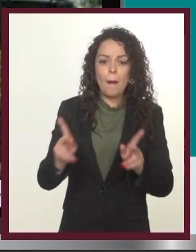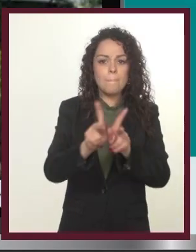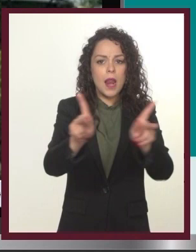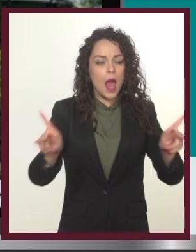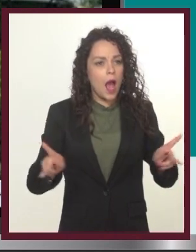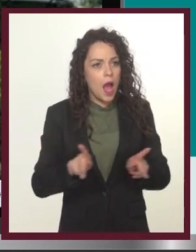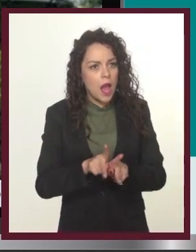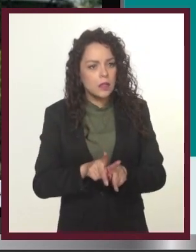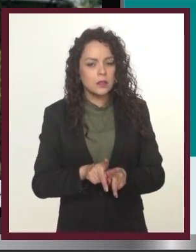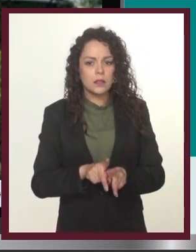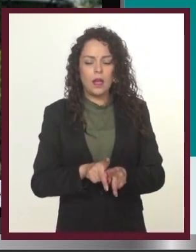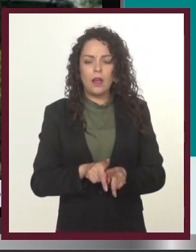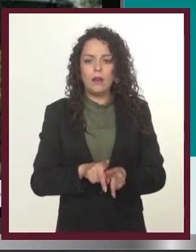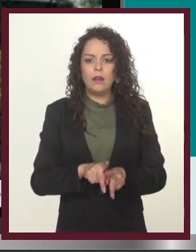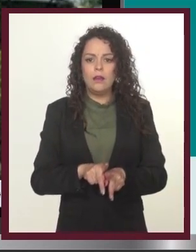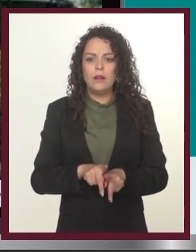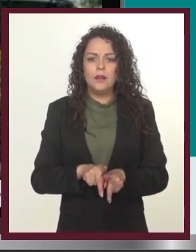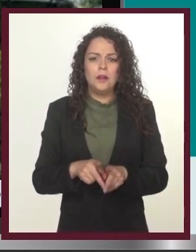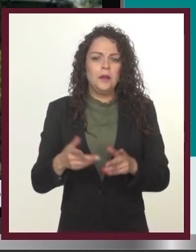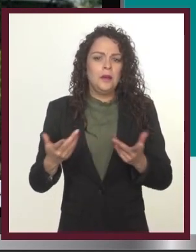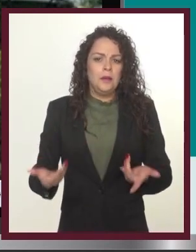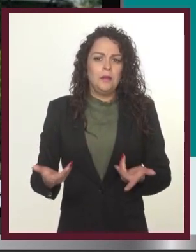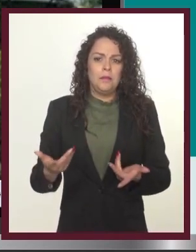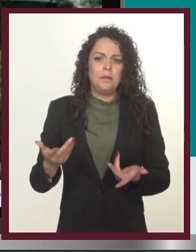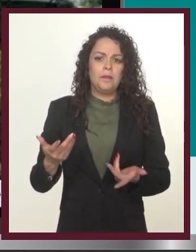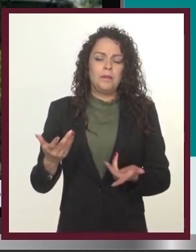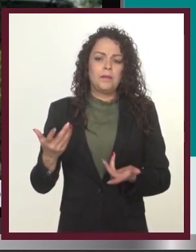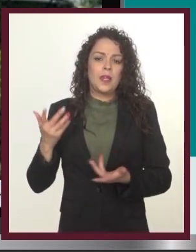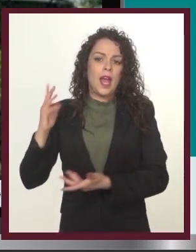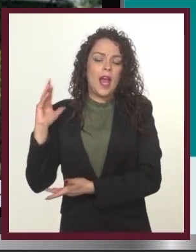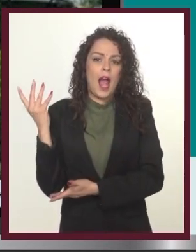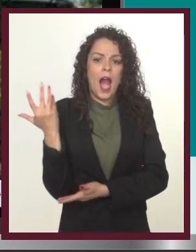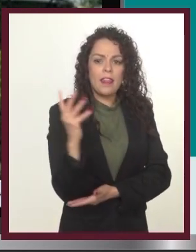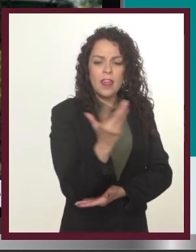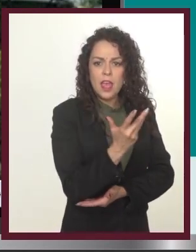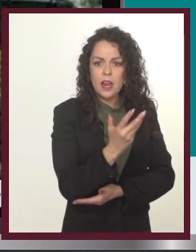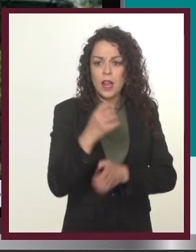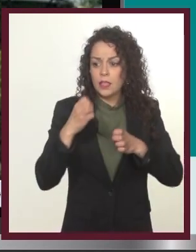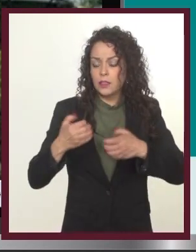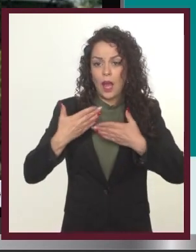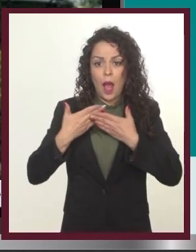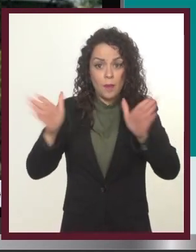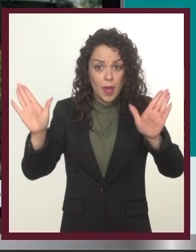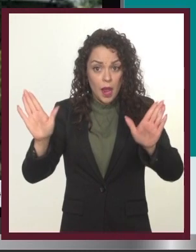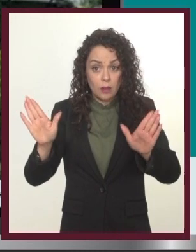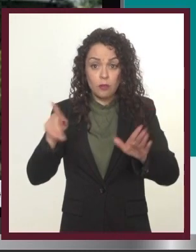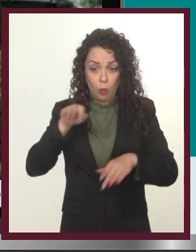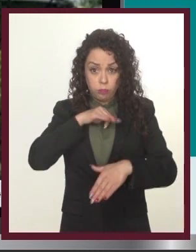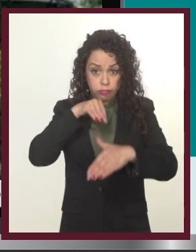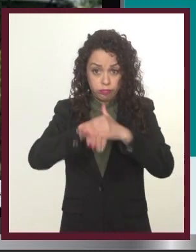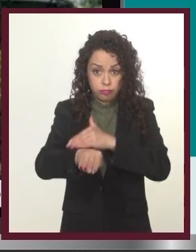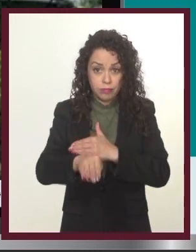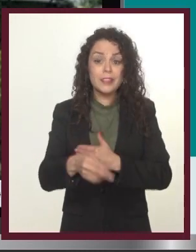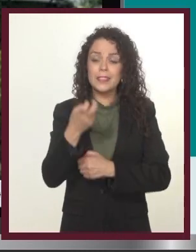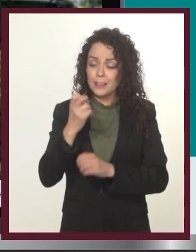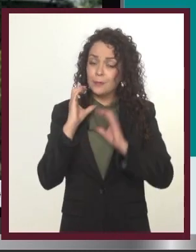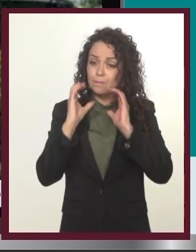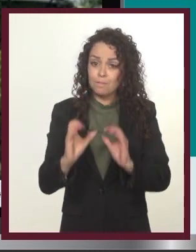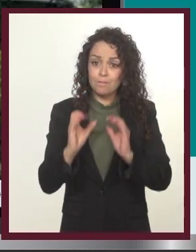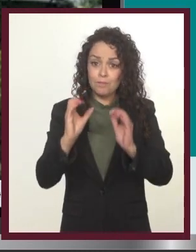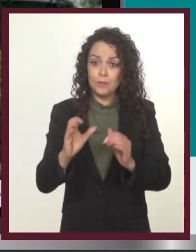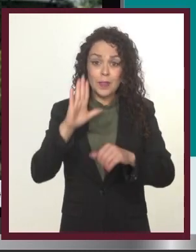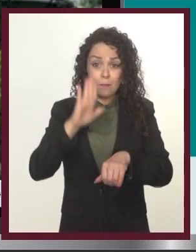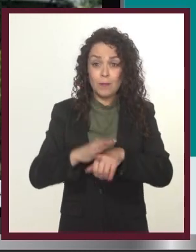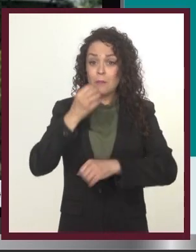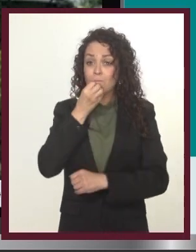la plaza de su localidad, el del jardín a donde está abierto, y que entiendan que eso es